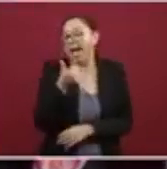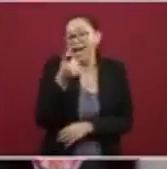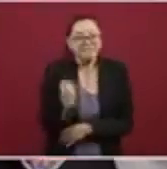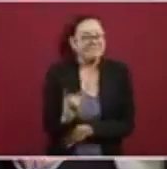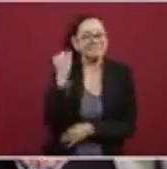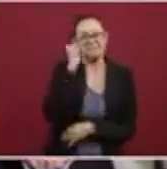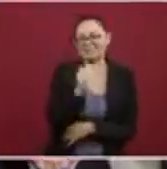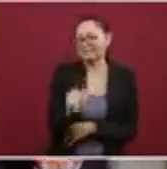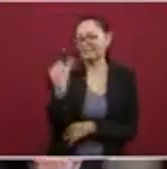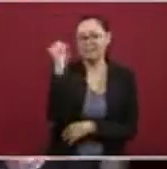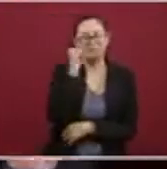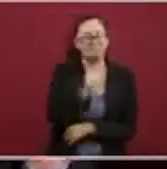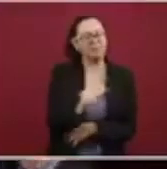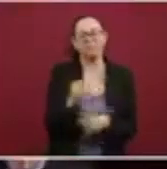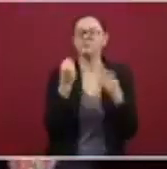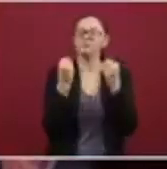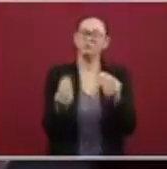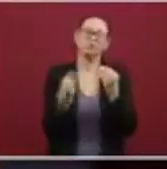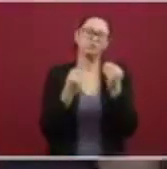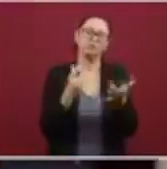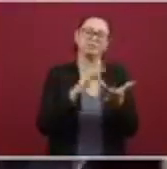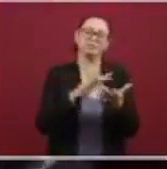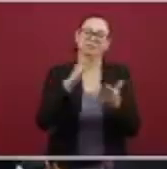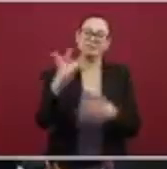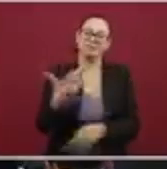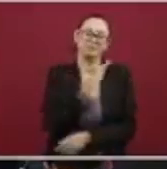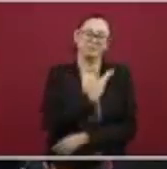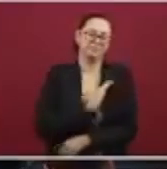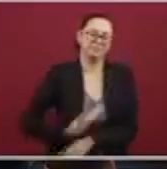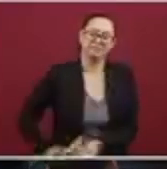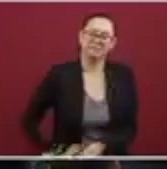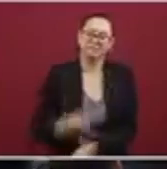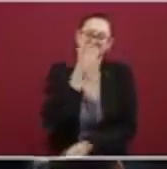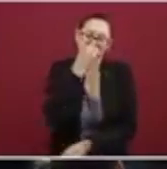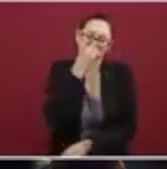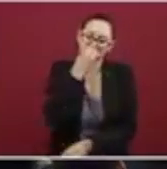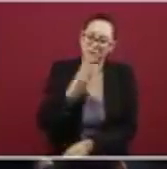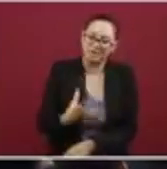agradezco muchísimo, señor presidente, este gesto maravilloso.